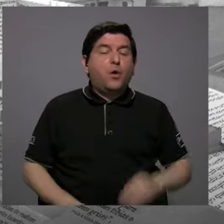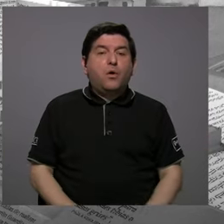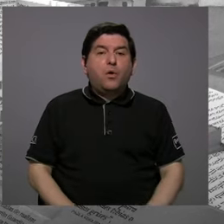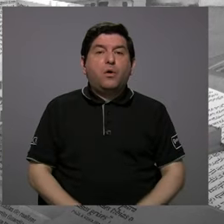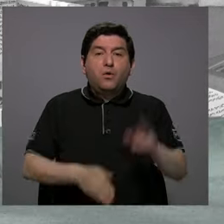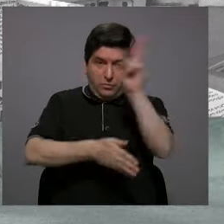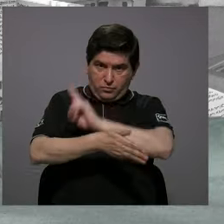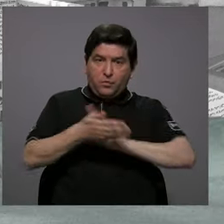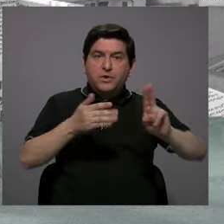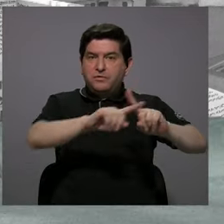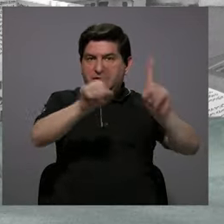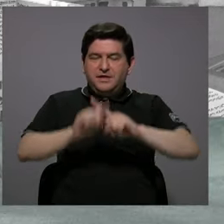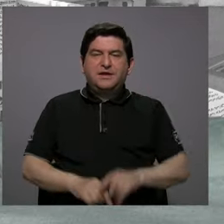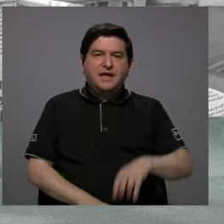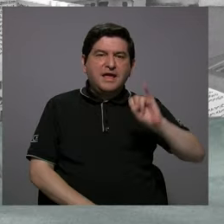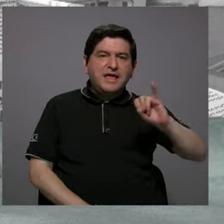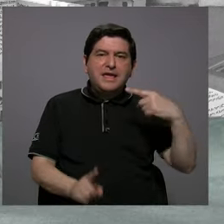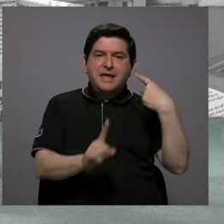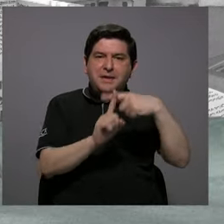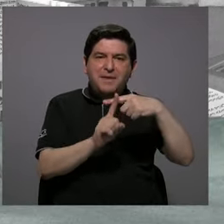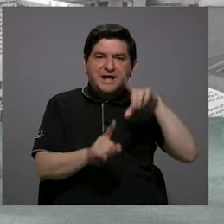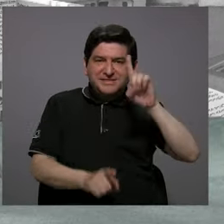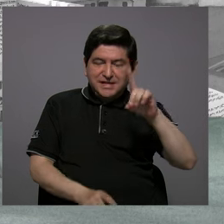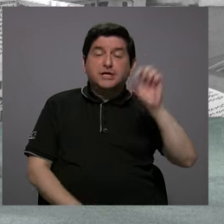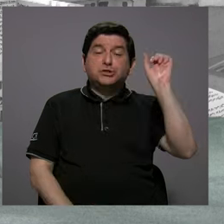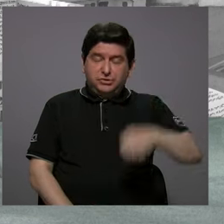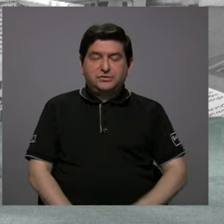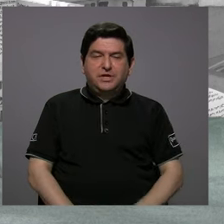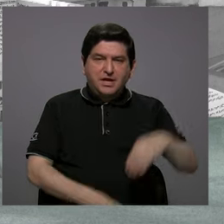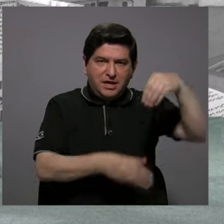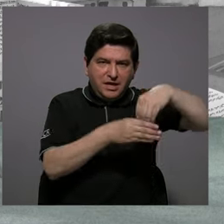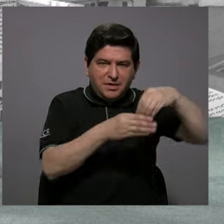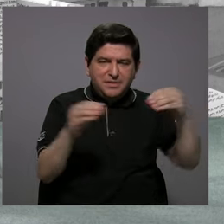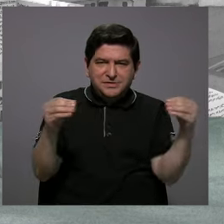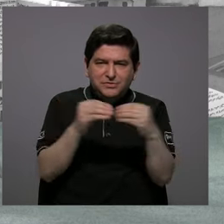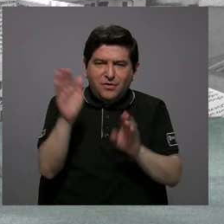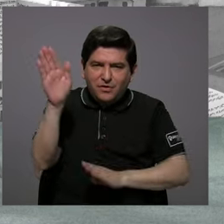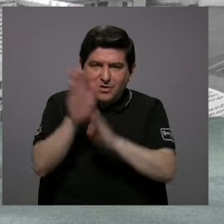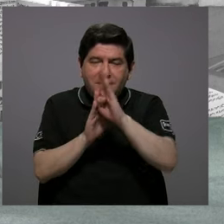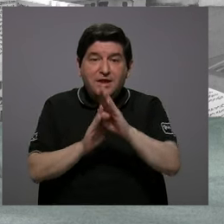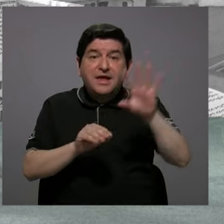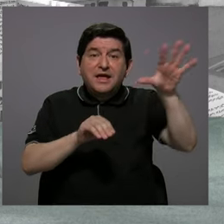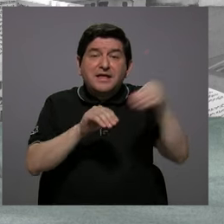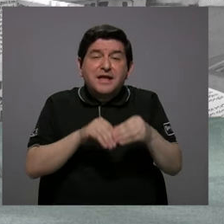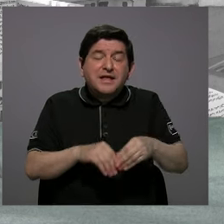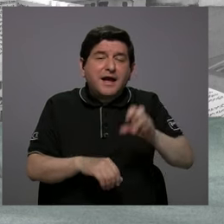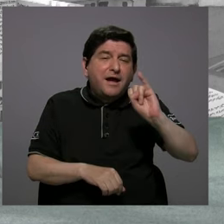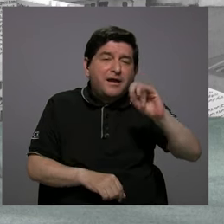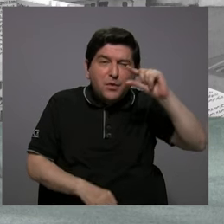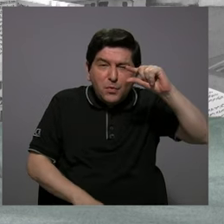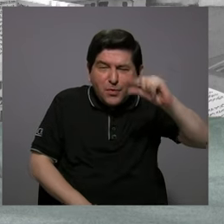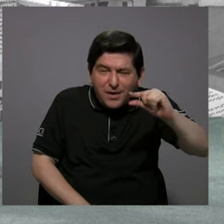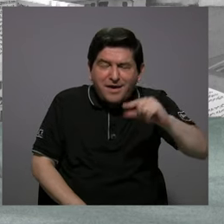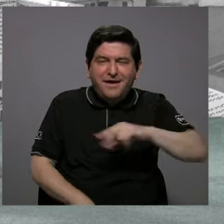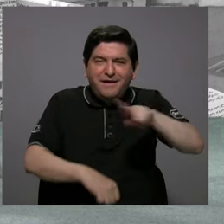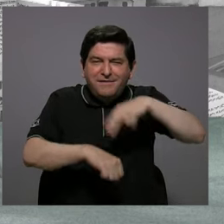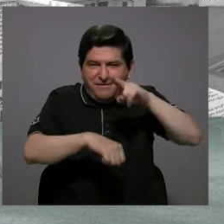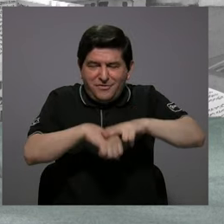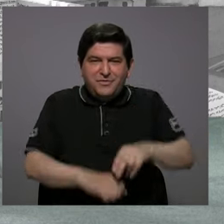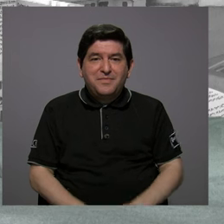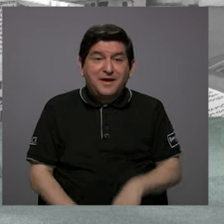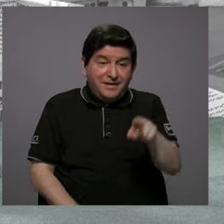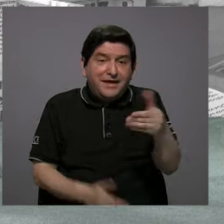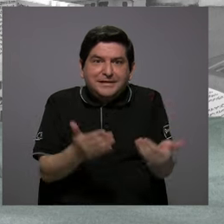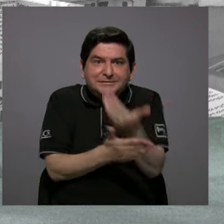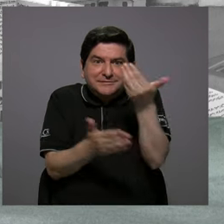Academia y más d y más d y más d inversión más desarrollo y después agregarle la i chiquita como se dice comúnmente que es la